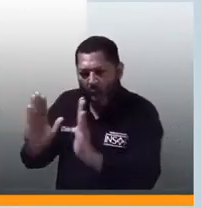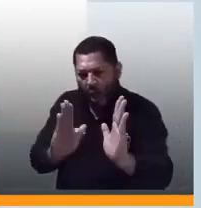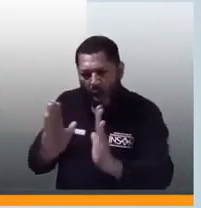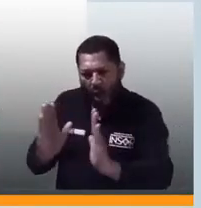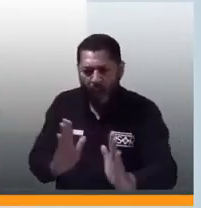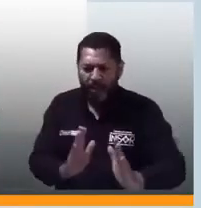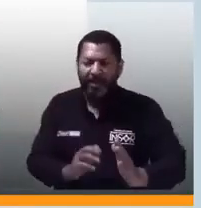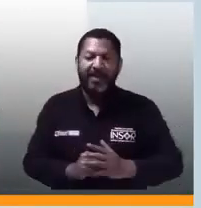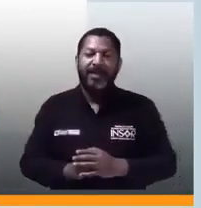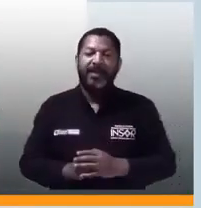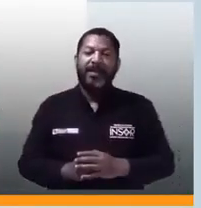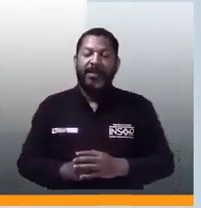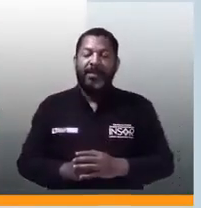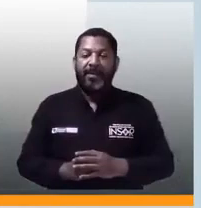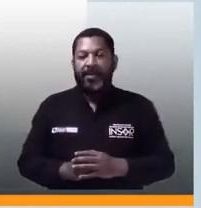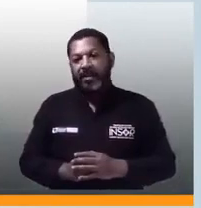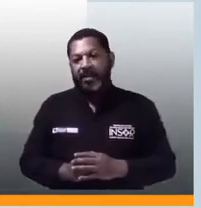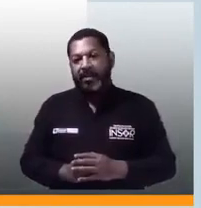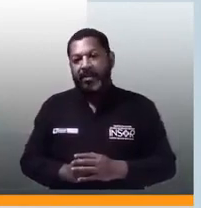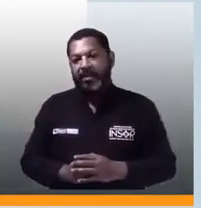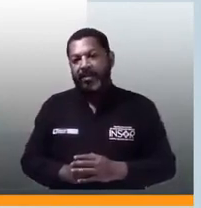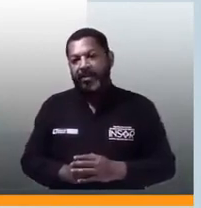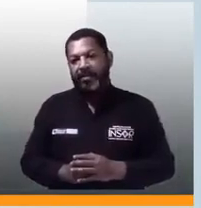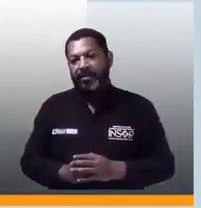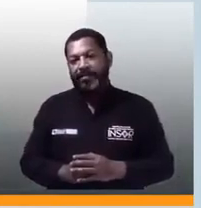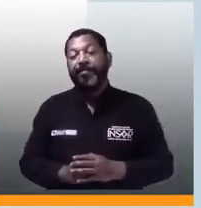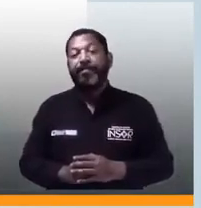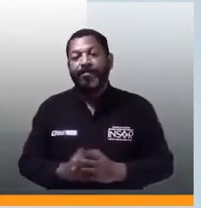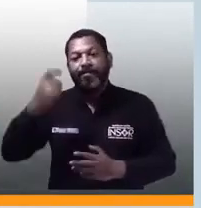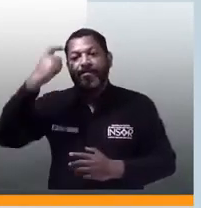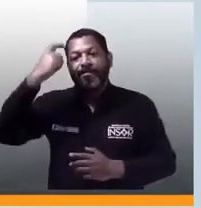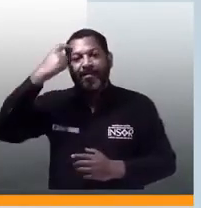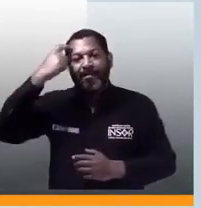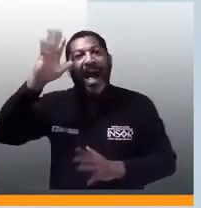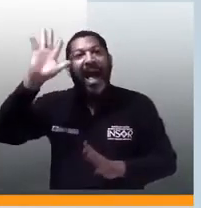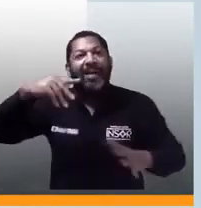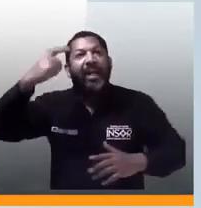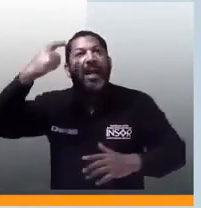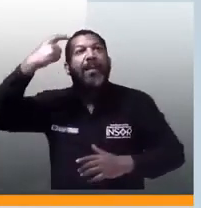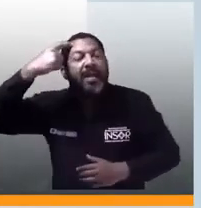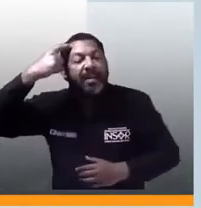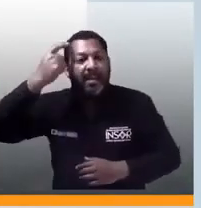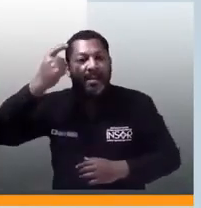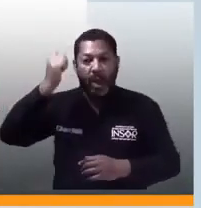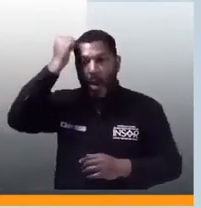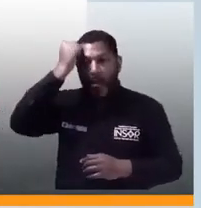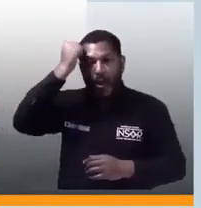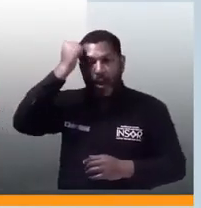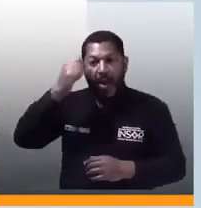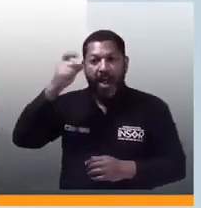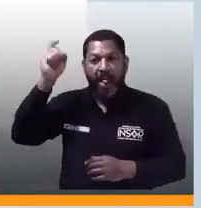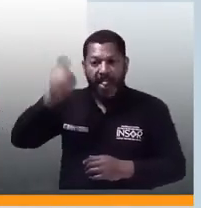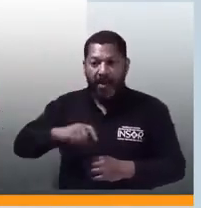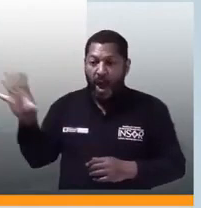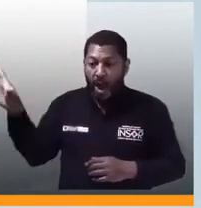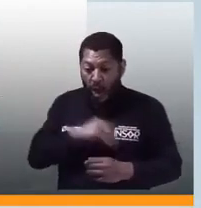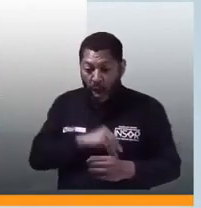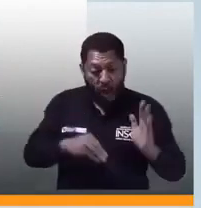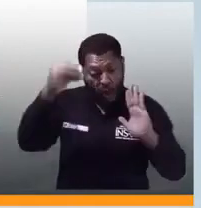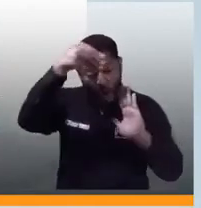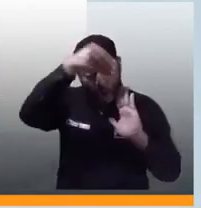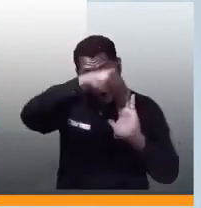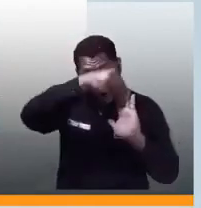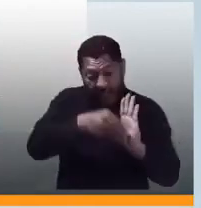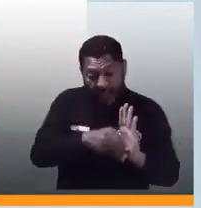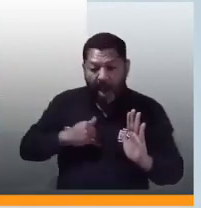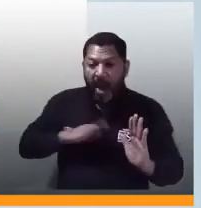aprovechemos, ahorita lo decía, que a veces creemos que los profesores todo lo tenemos, o sea, tenemos que crear todos los contenidos, ¿cierto?